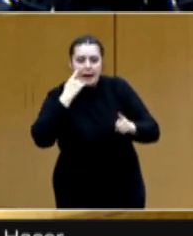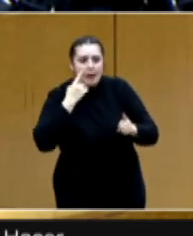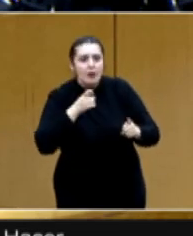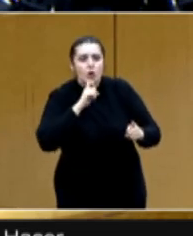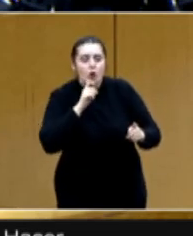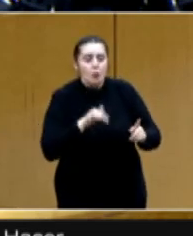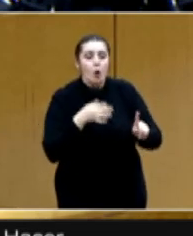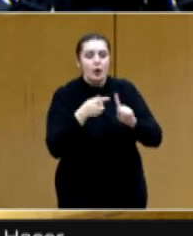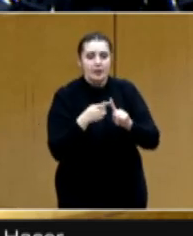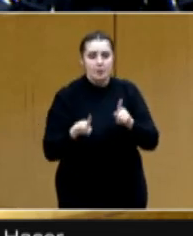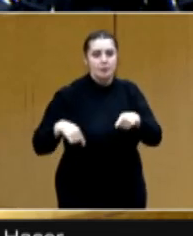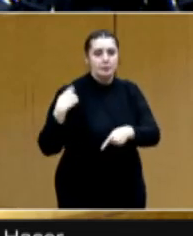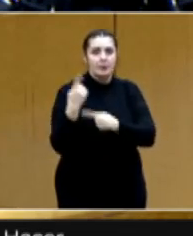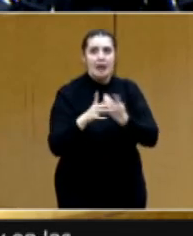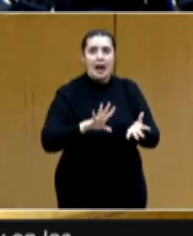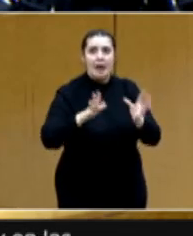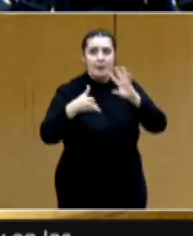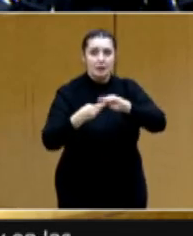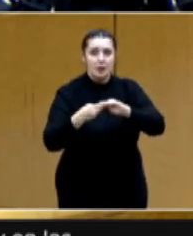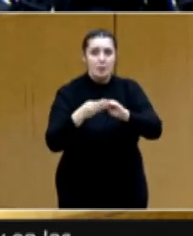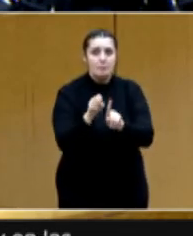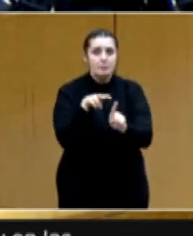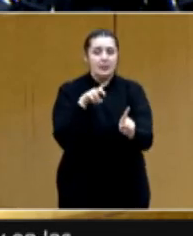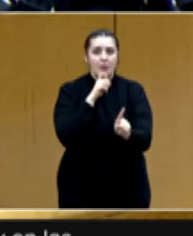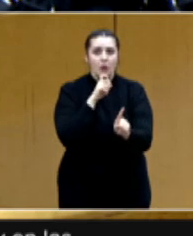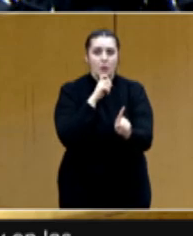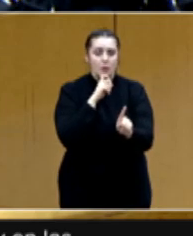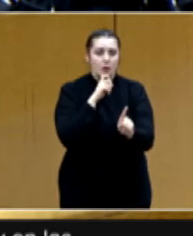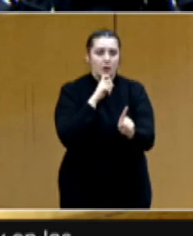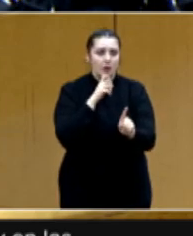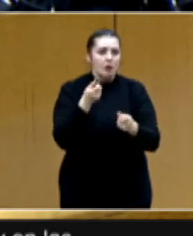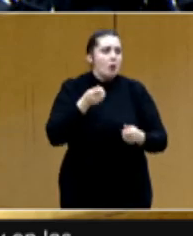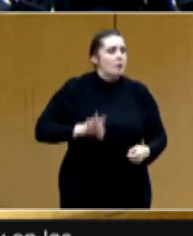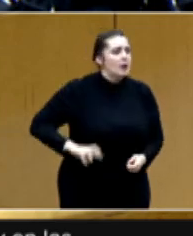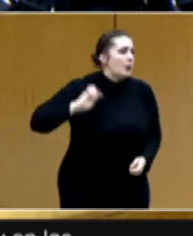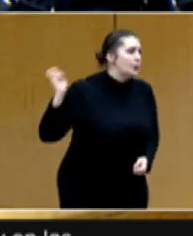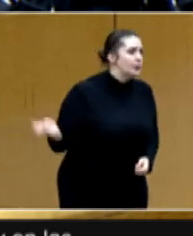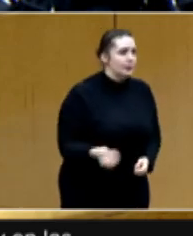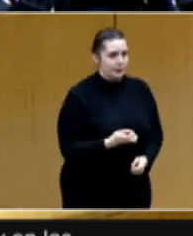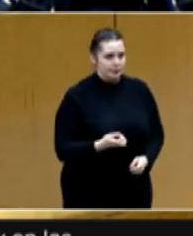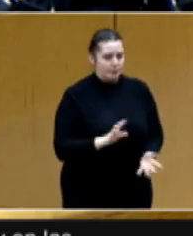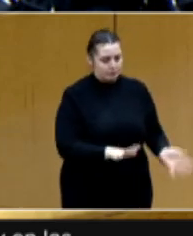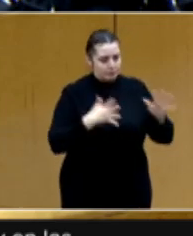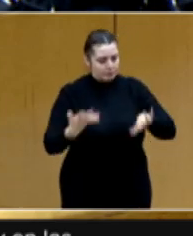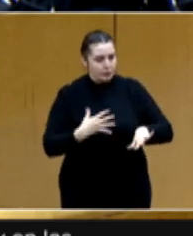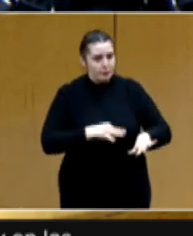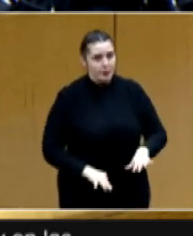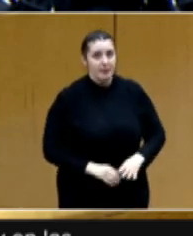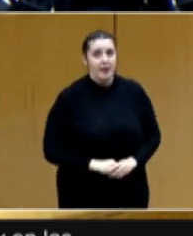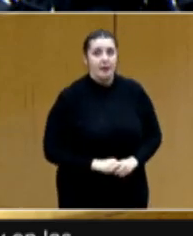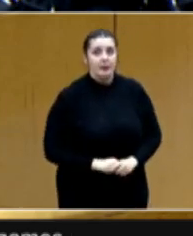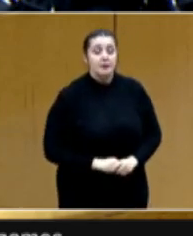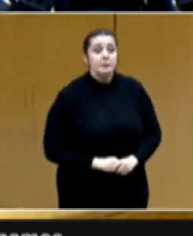de adaptación con una visión digamos multidisciplinar de la ley en nuestra descarga